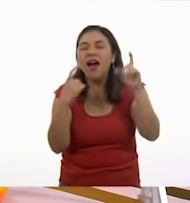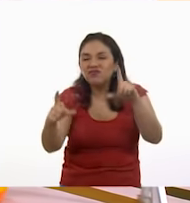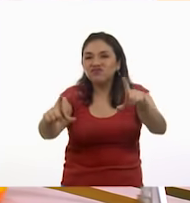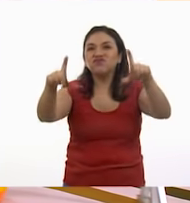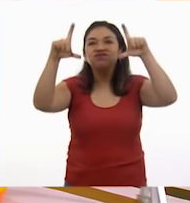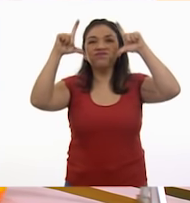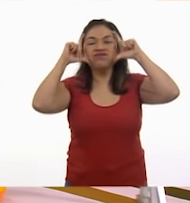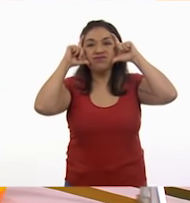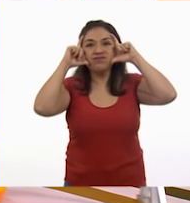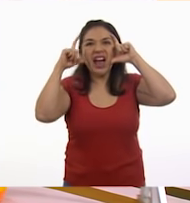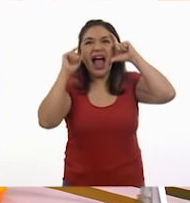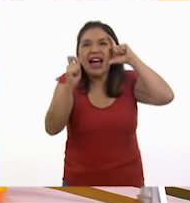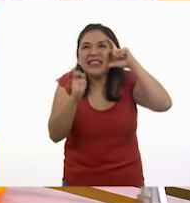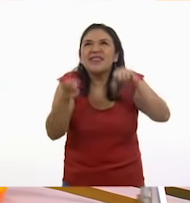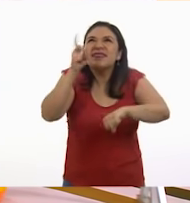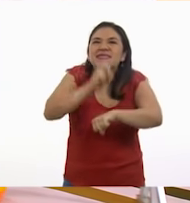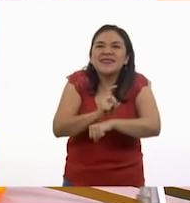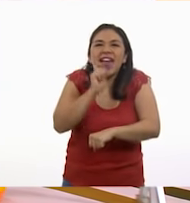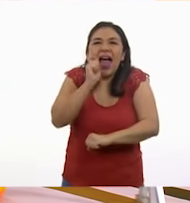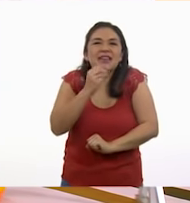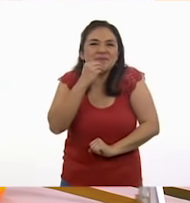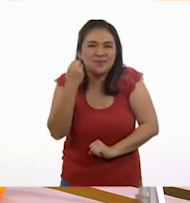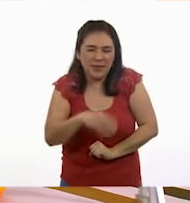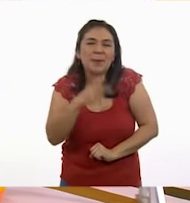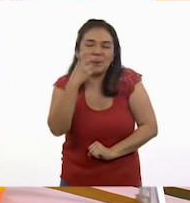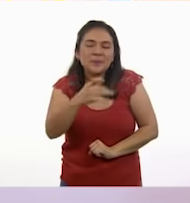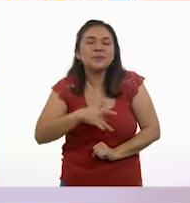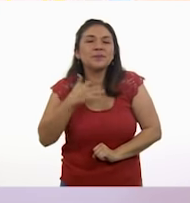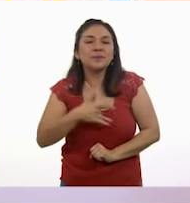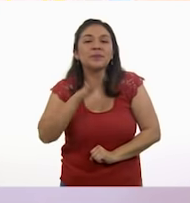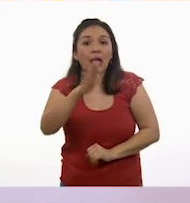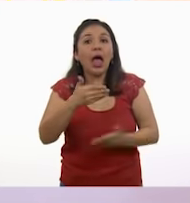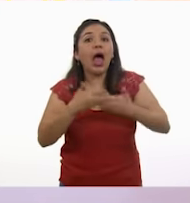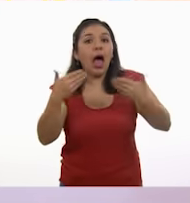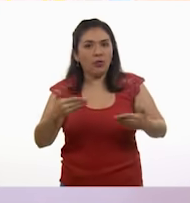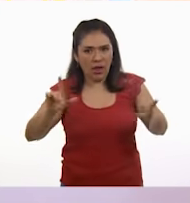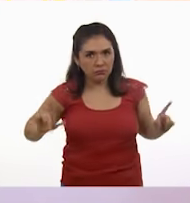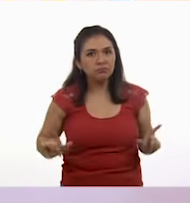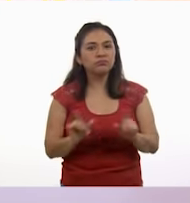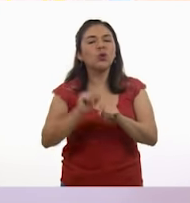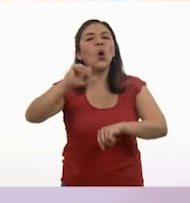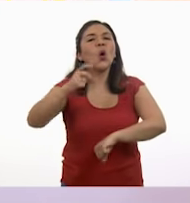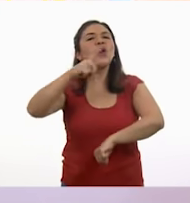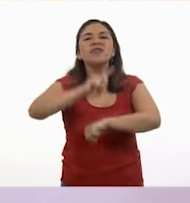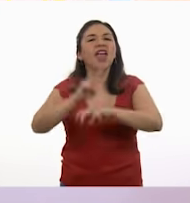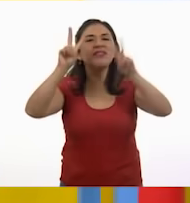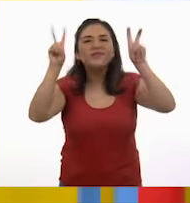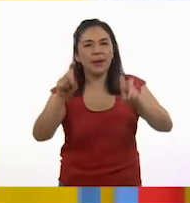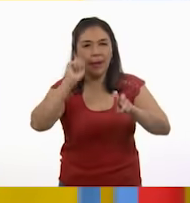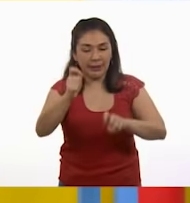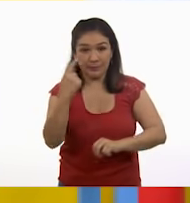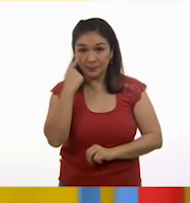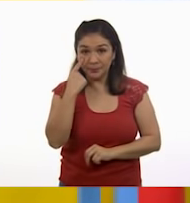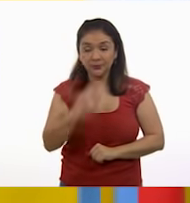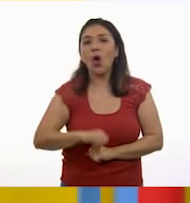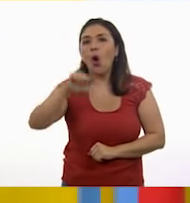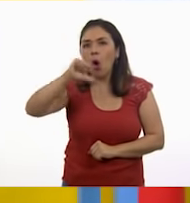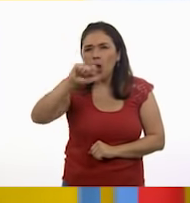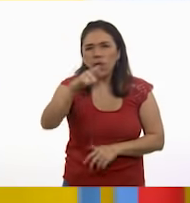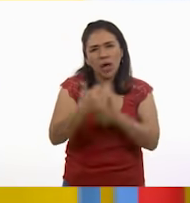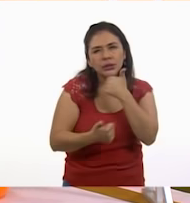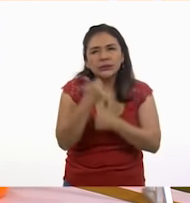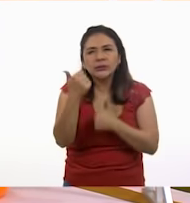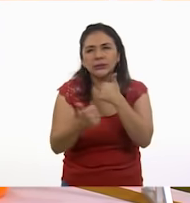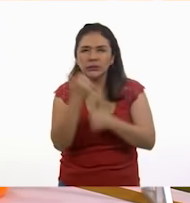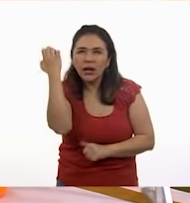representando alguna situación así que vamos a hacer te parece la recapitulación que abrimos el día de hoy el día de hoy exploramos